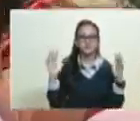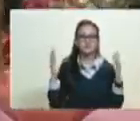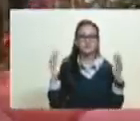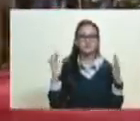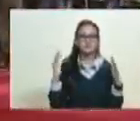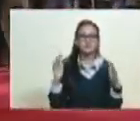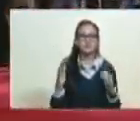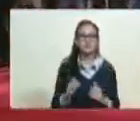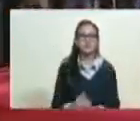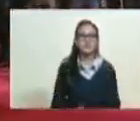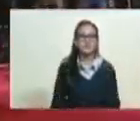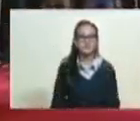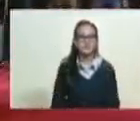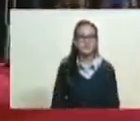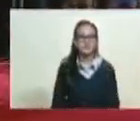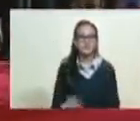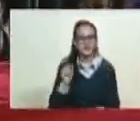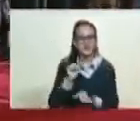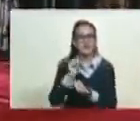A la derecha venezolana,